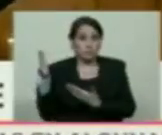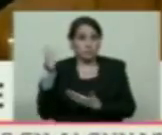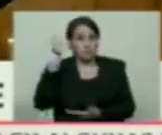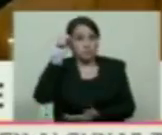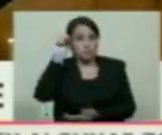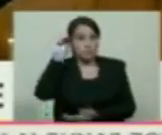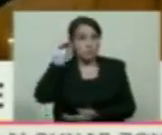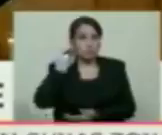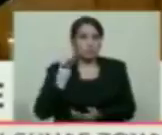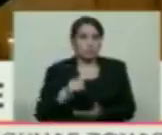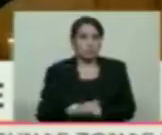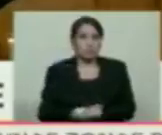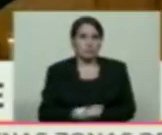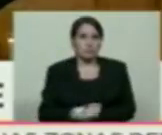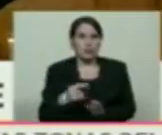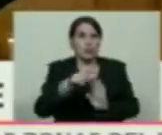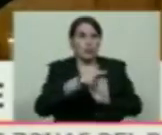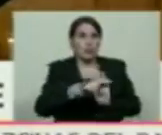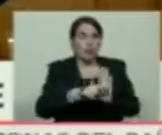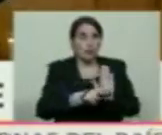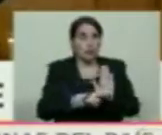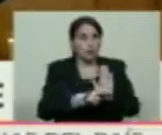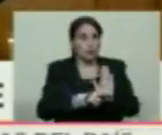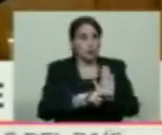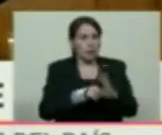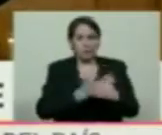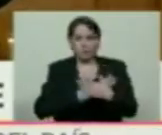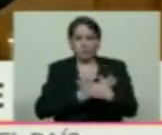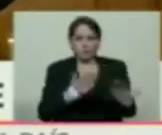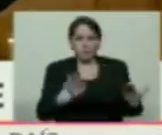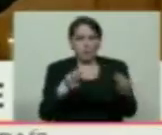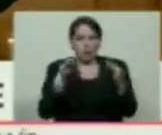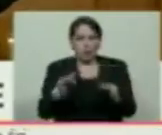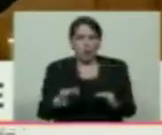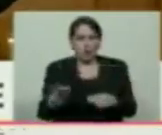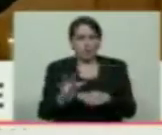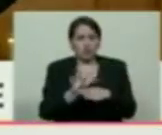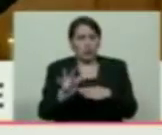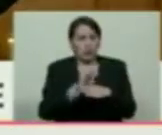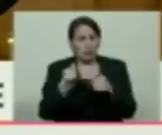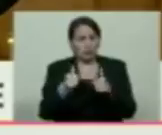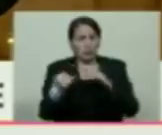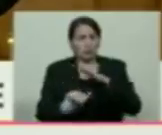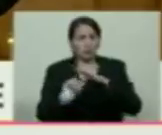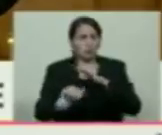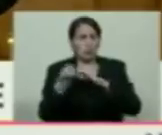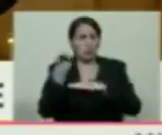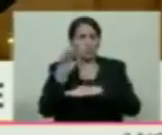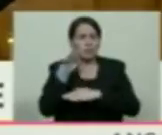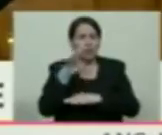Nacional Constituyente, y las normas para garantizar el pleno funcionamiento institucional de la Asamblea